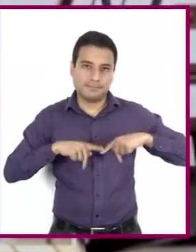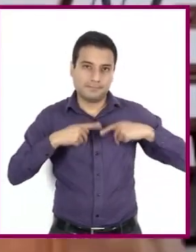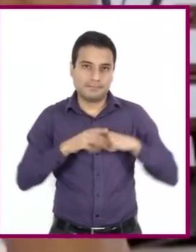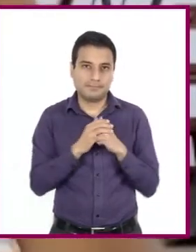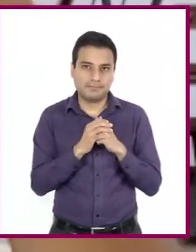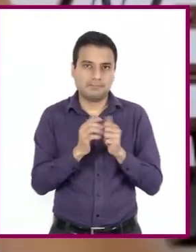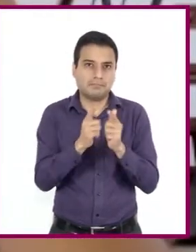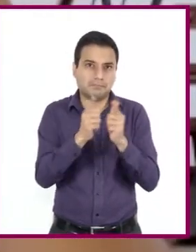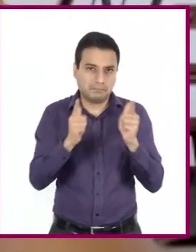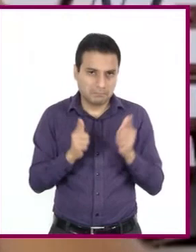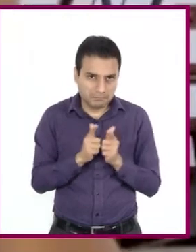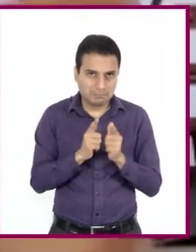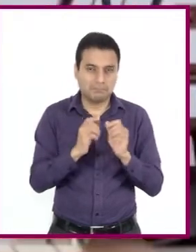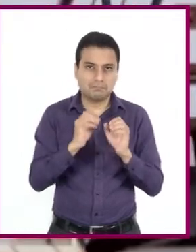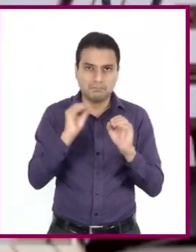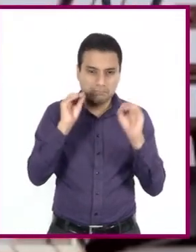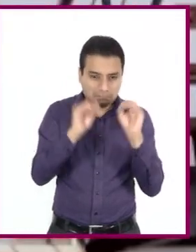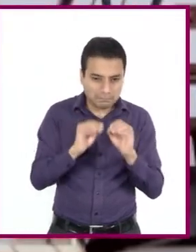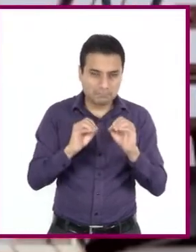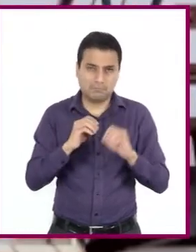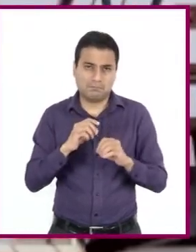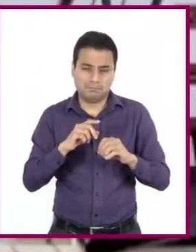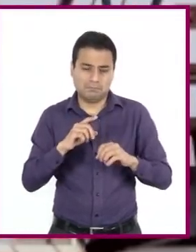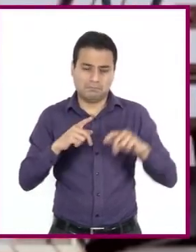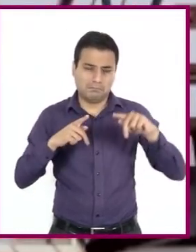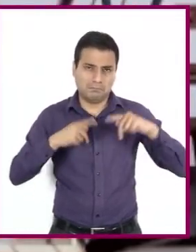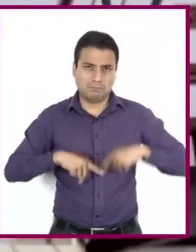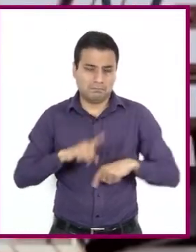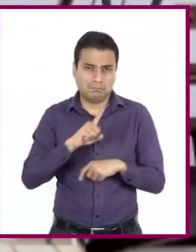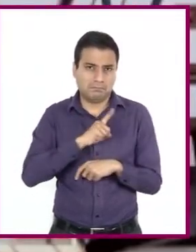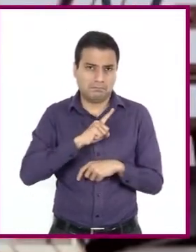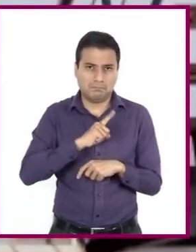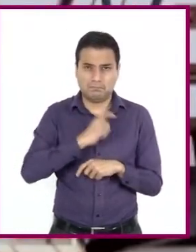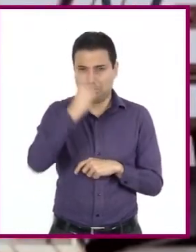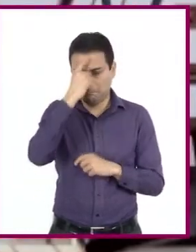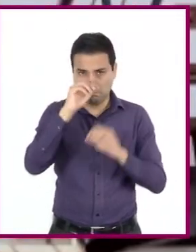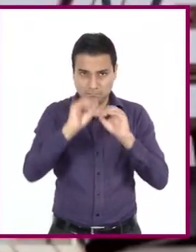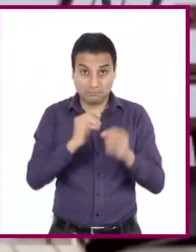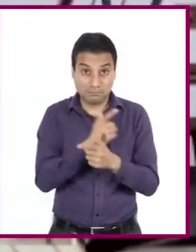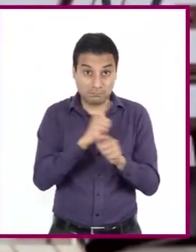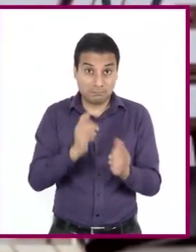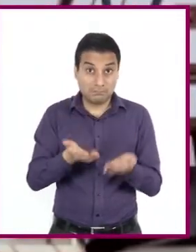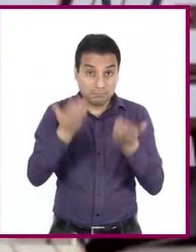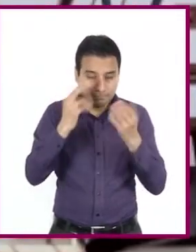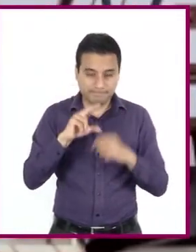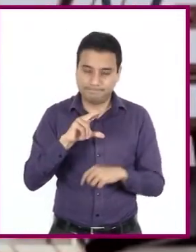en grupos, a veces individuos solos. Y no siempre están libres de derecho.